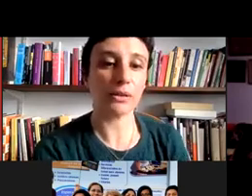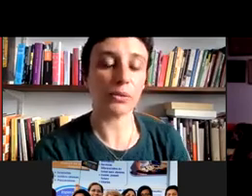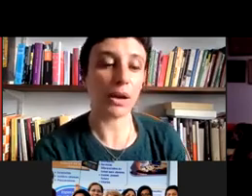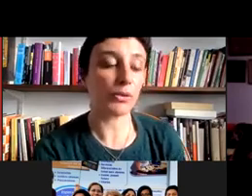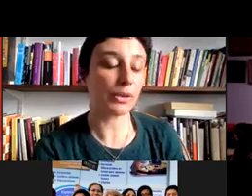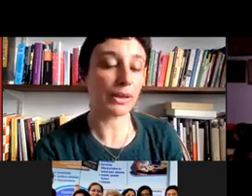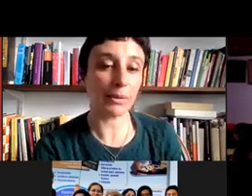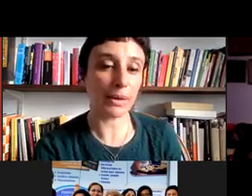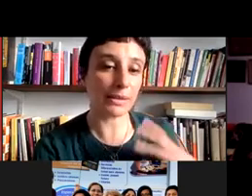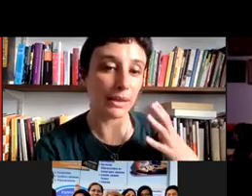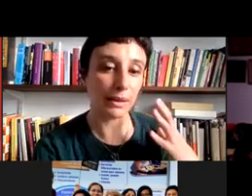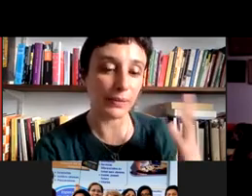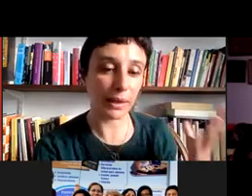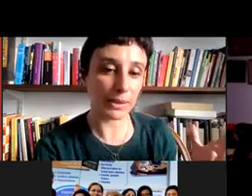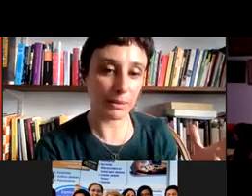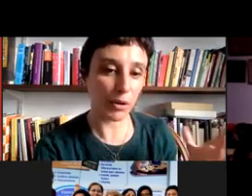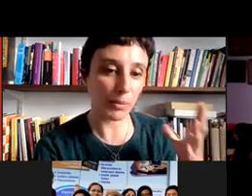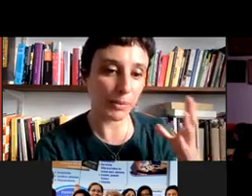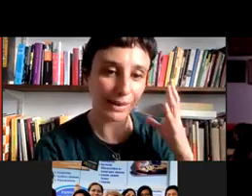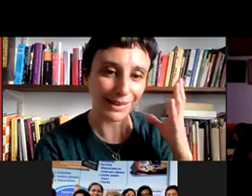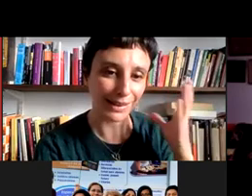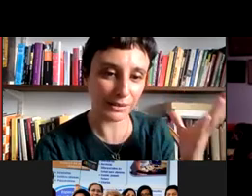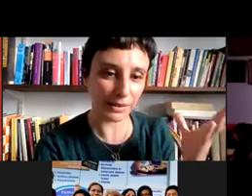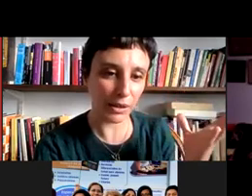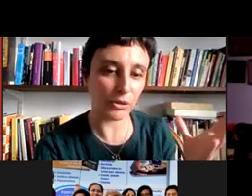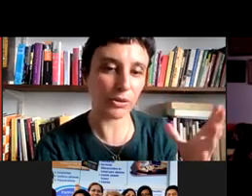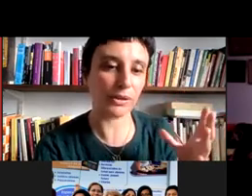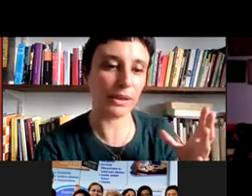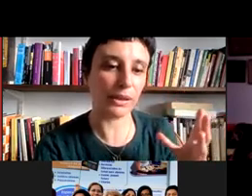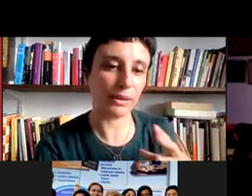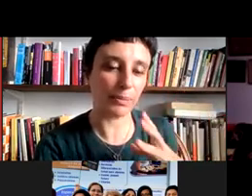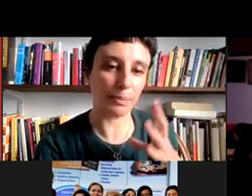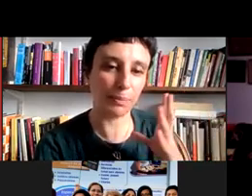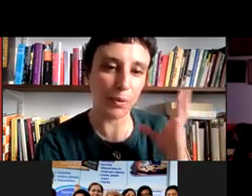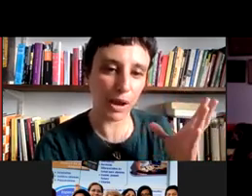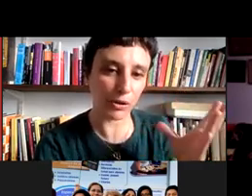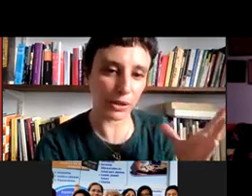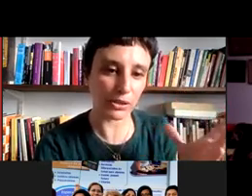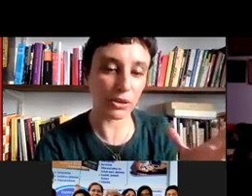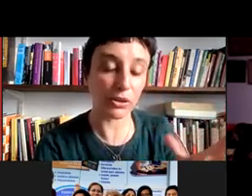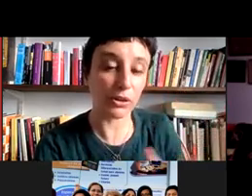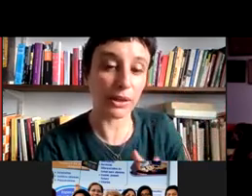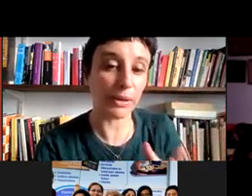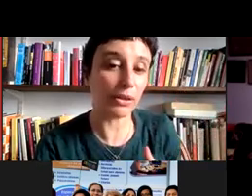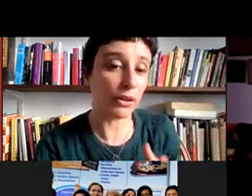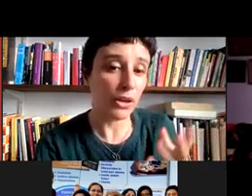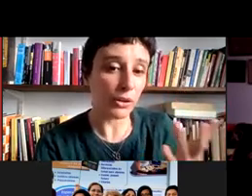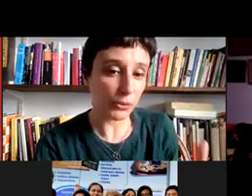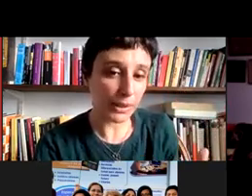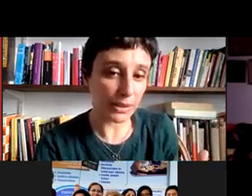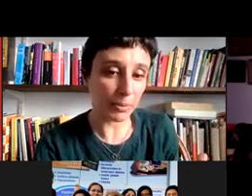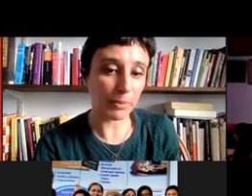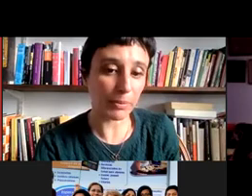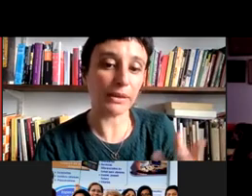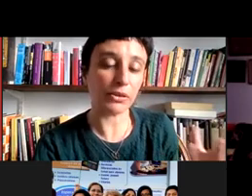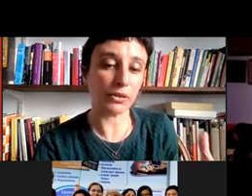psicosocial, supongamos que además tal vez el estado de poca conexión con el medio no suele